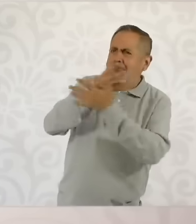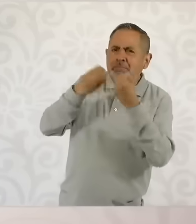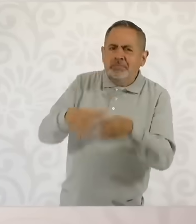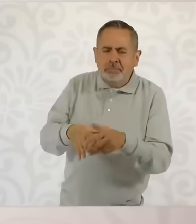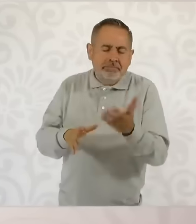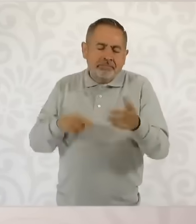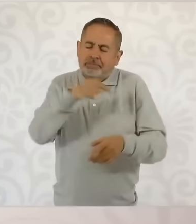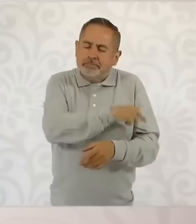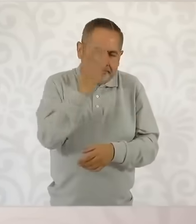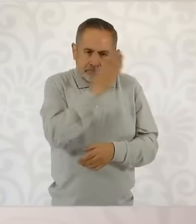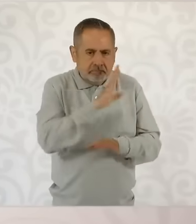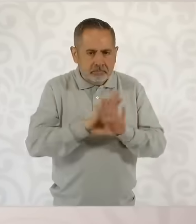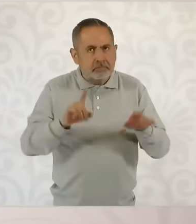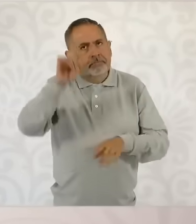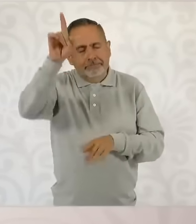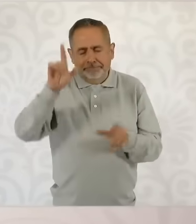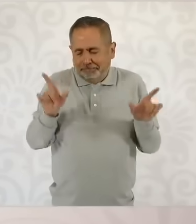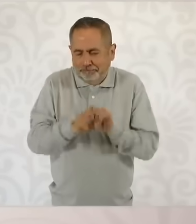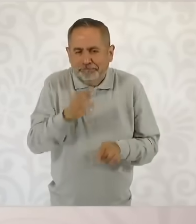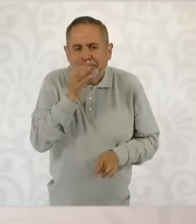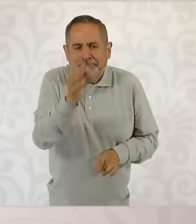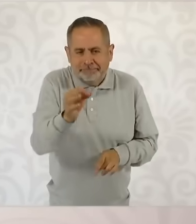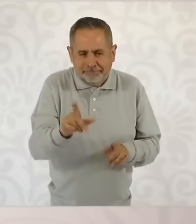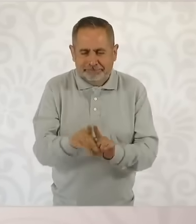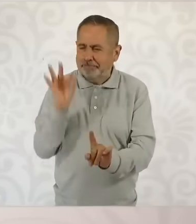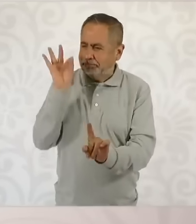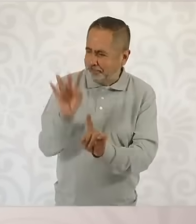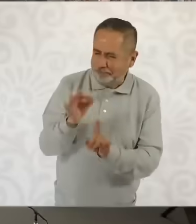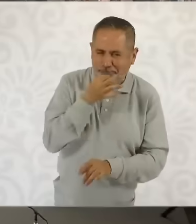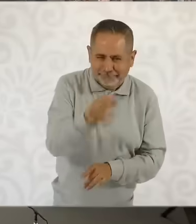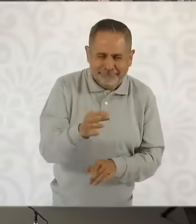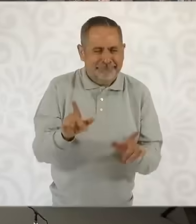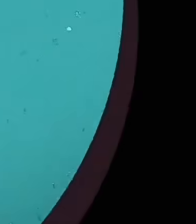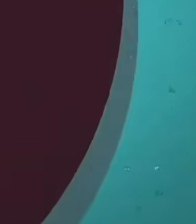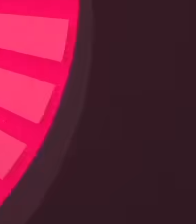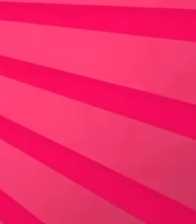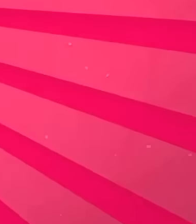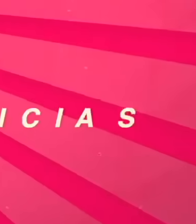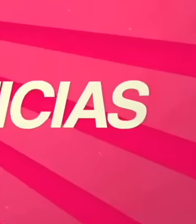Bueno, comentario pertinente, diría yo, con permiso.